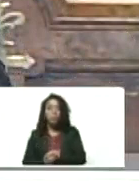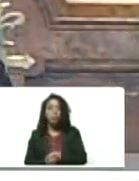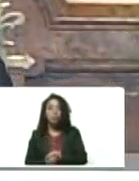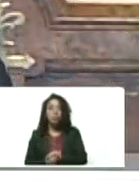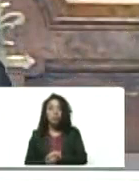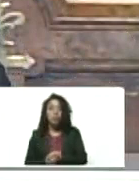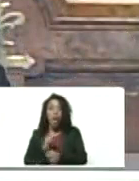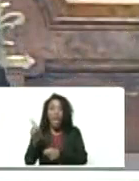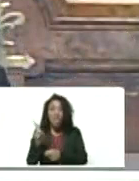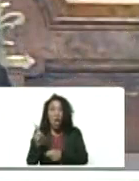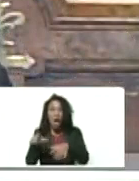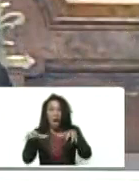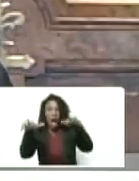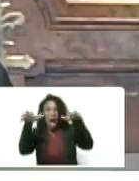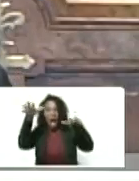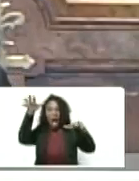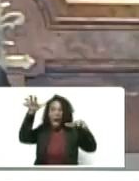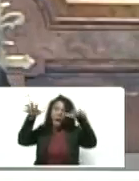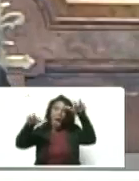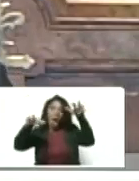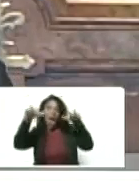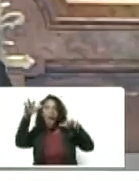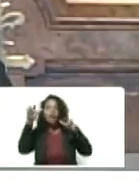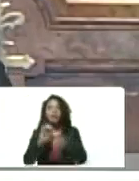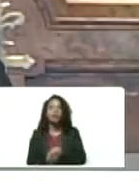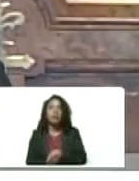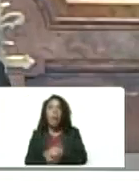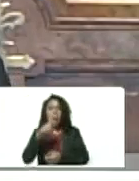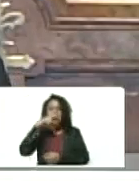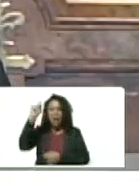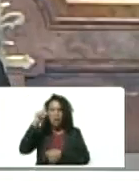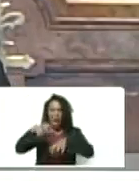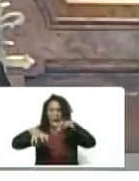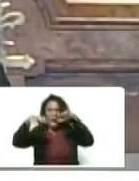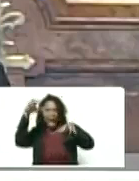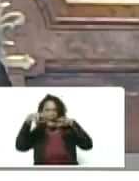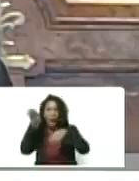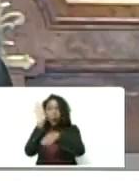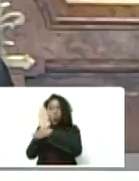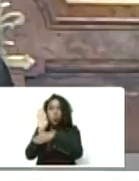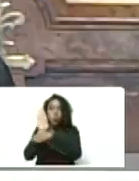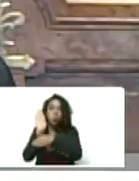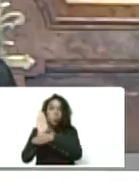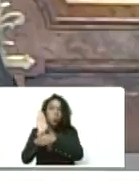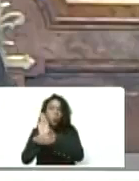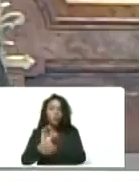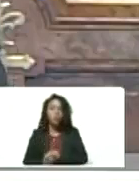son dos monstruos más duro es un monstruo tengan cuidado